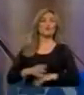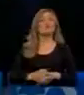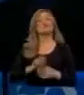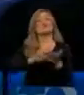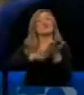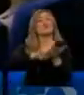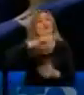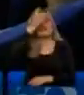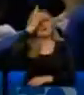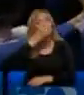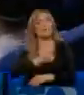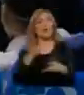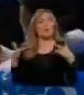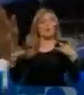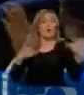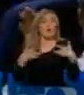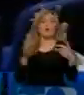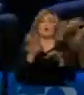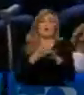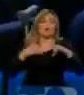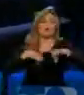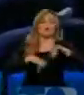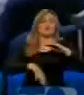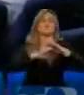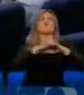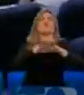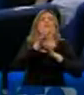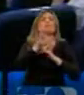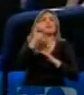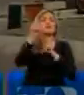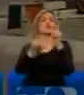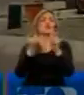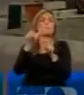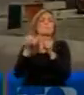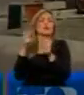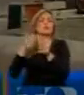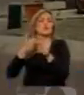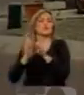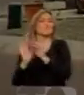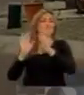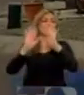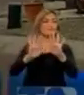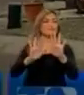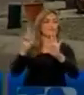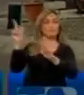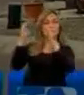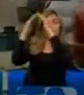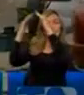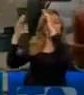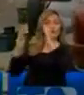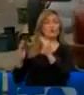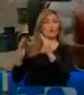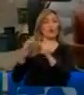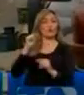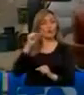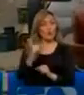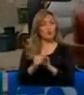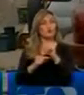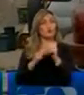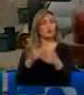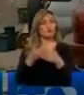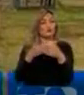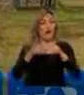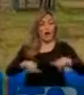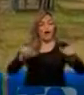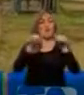definió que los teatros continúen funcionando con el 30% del aforo y las urbanizaciones podrán de forma paulatina abrir sus